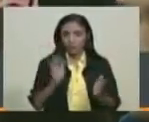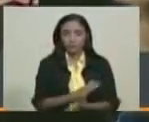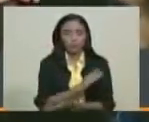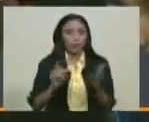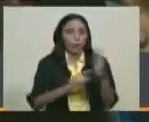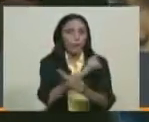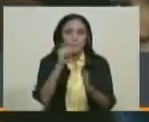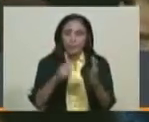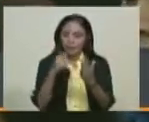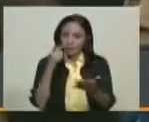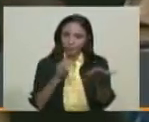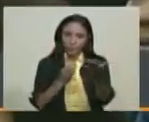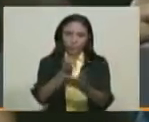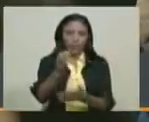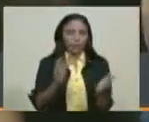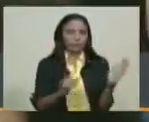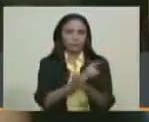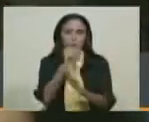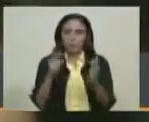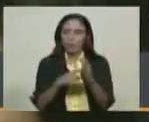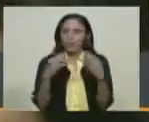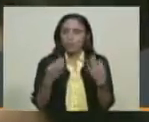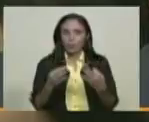absoluta de que va a ser así.